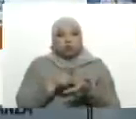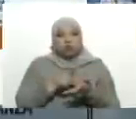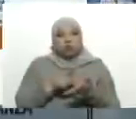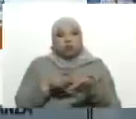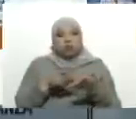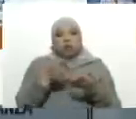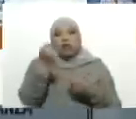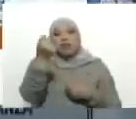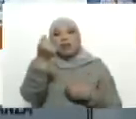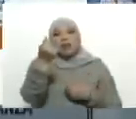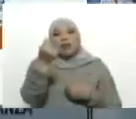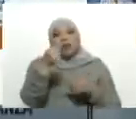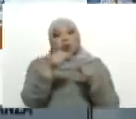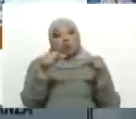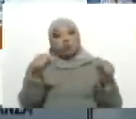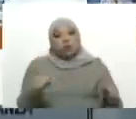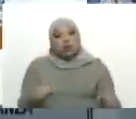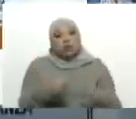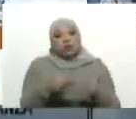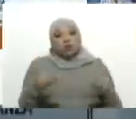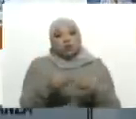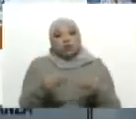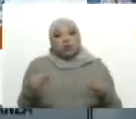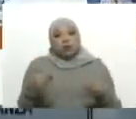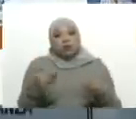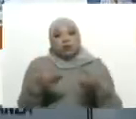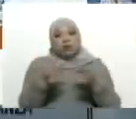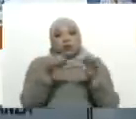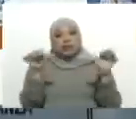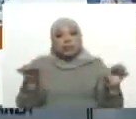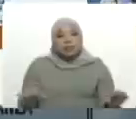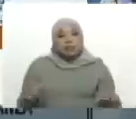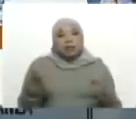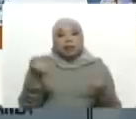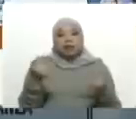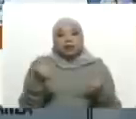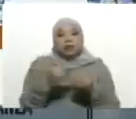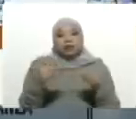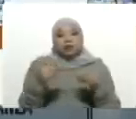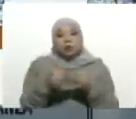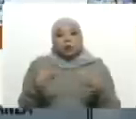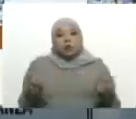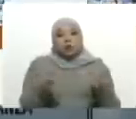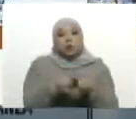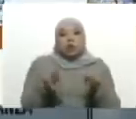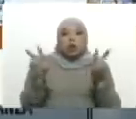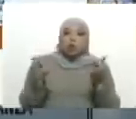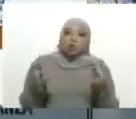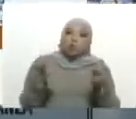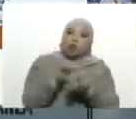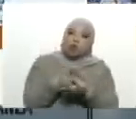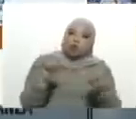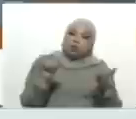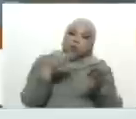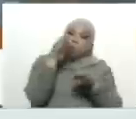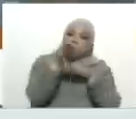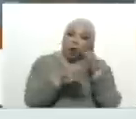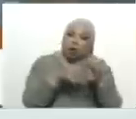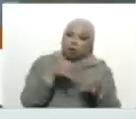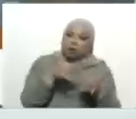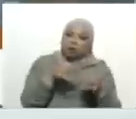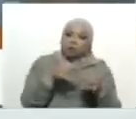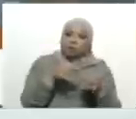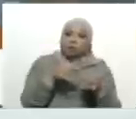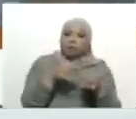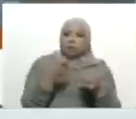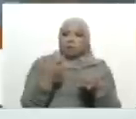se llama el capital vivimos bajo el Imperio del capital el neoliberalismo el neoliberalismo Ese cuento que nos